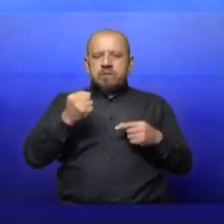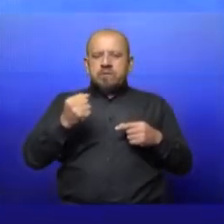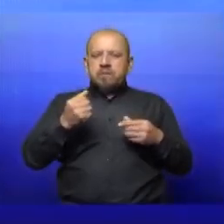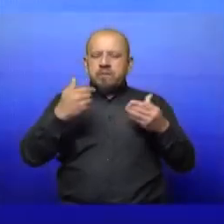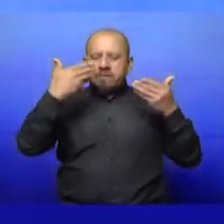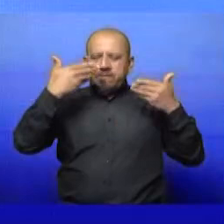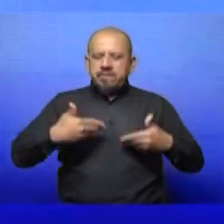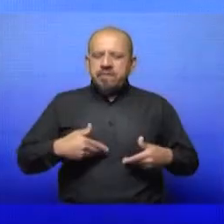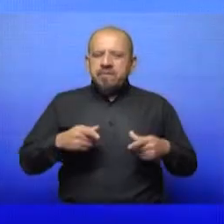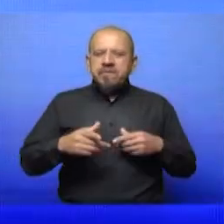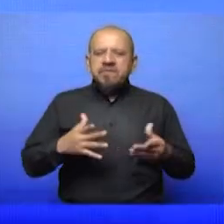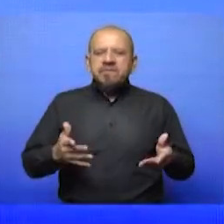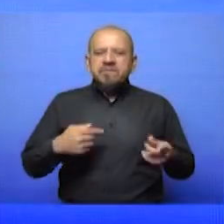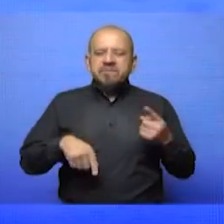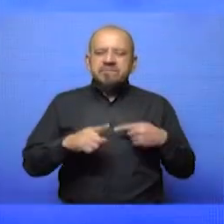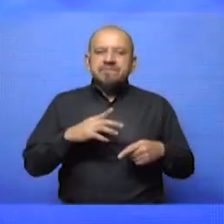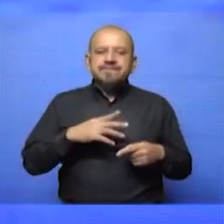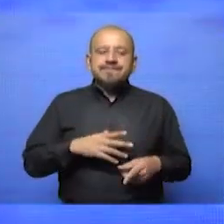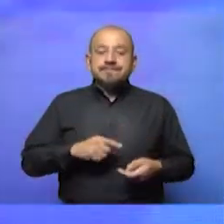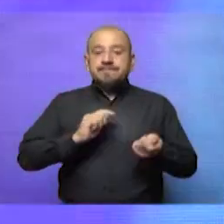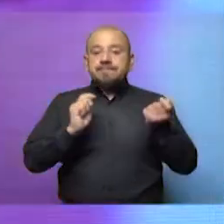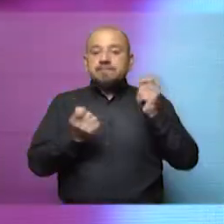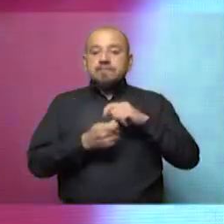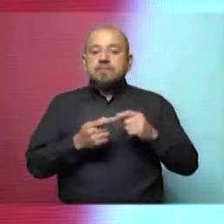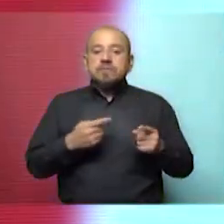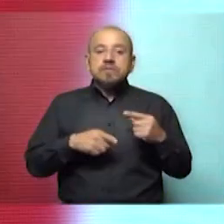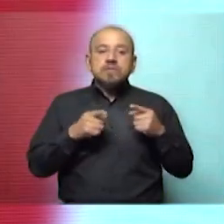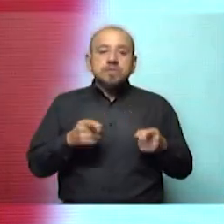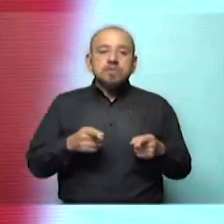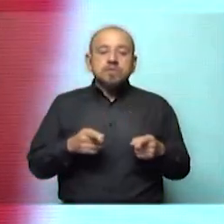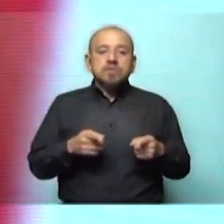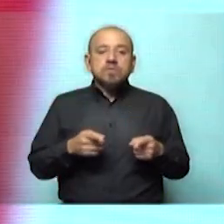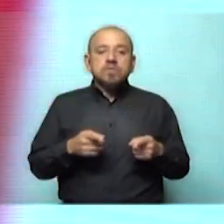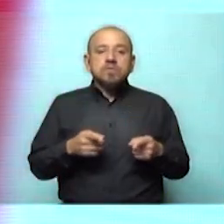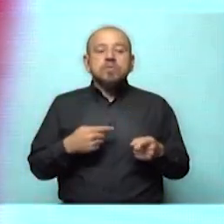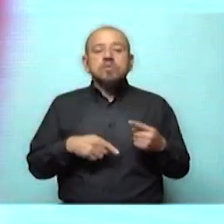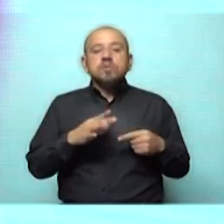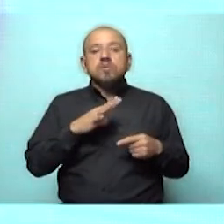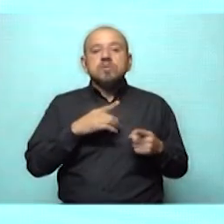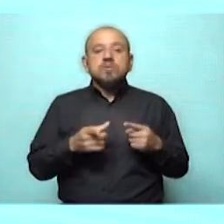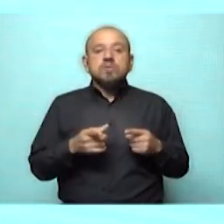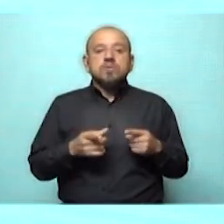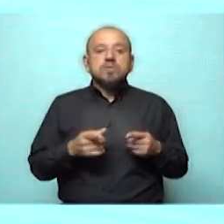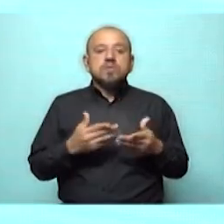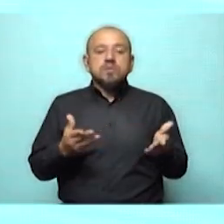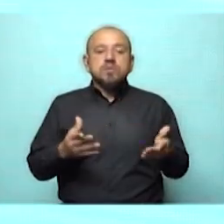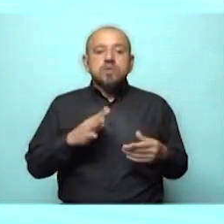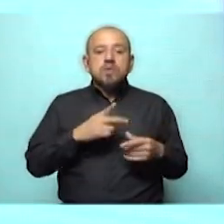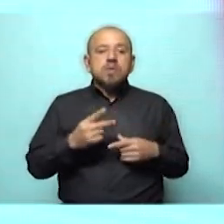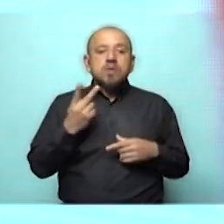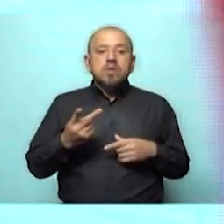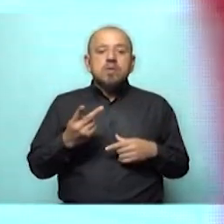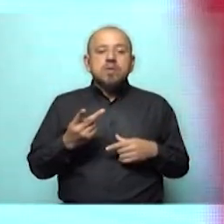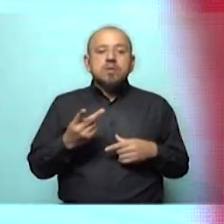su aspecto activo y transformador y en ese En ese sentido Me parece que hay como dos dos líneas de análisis